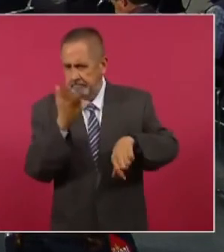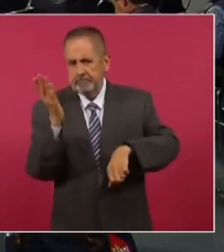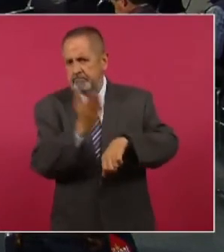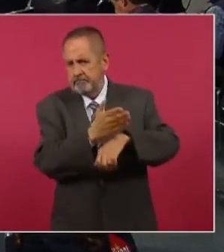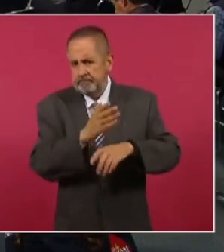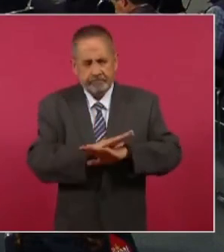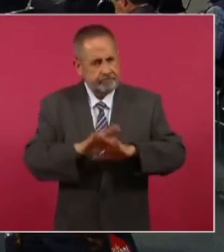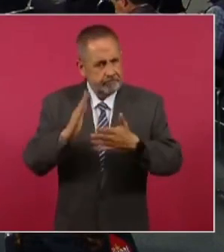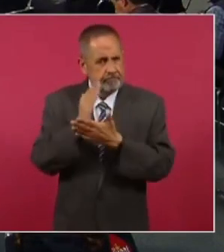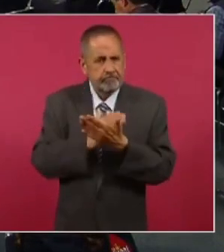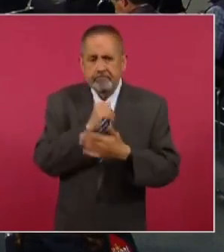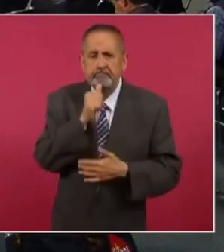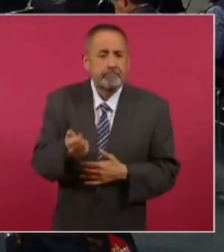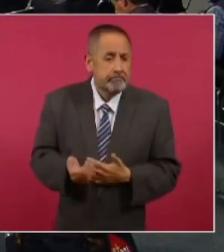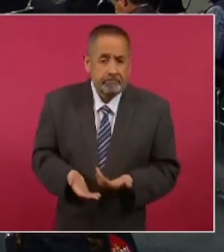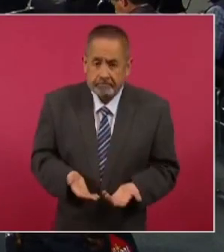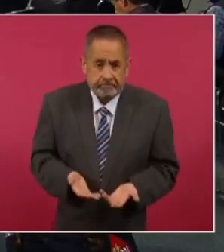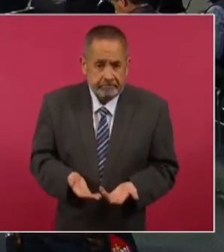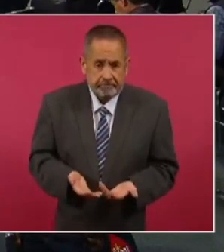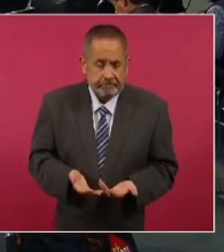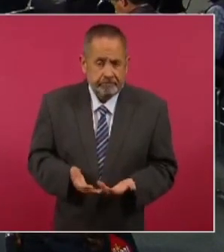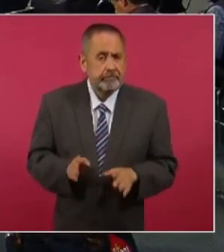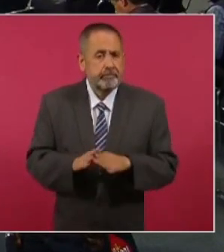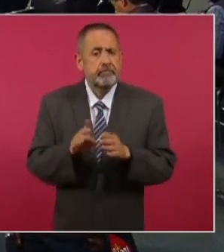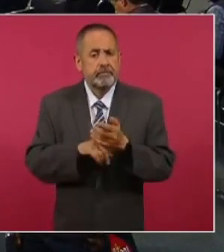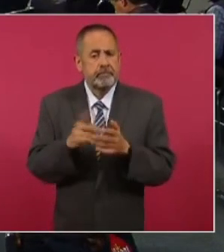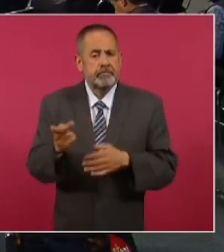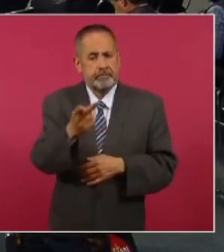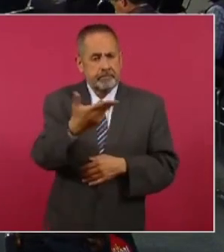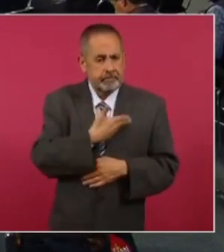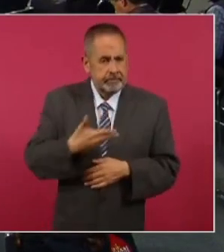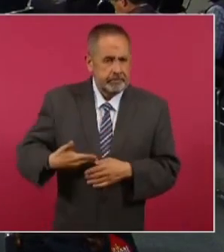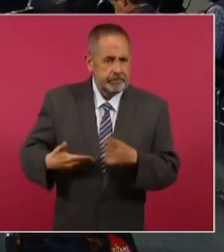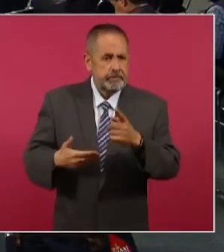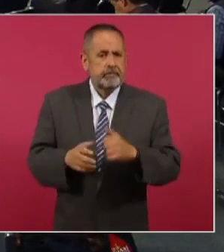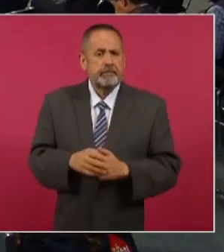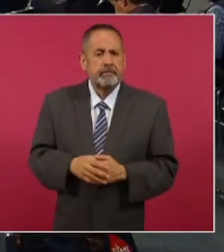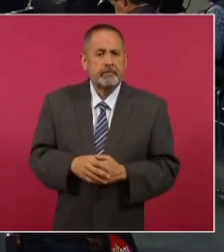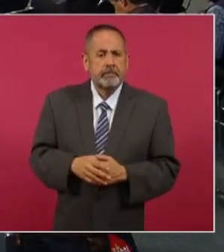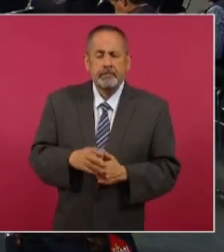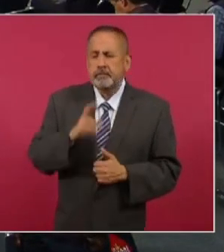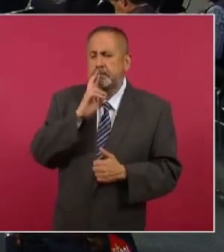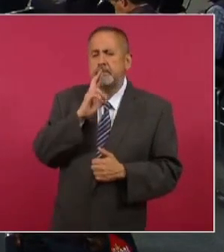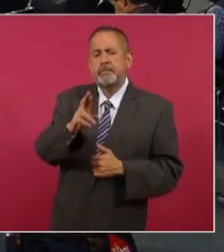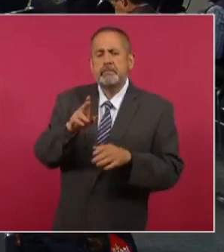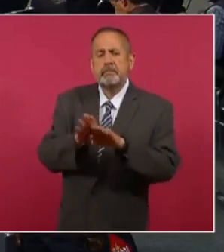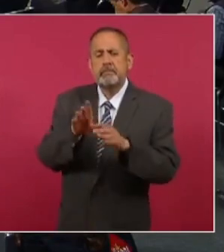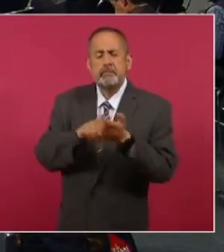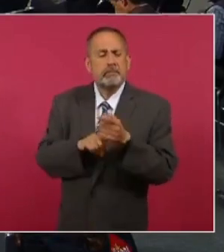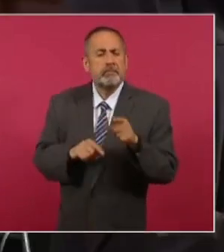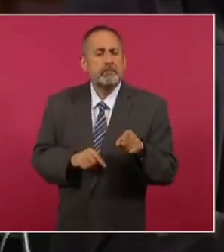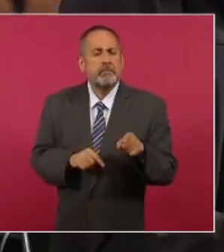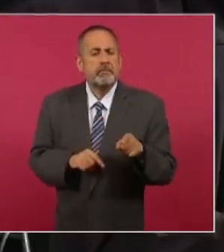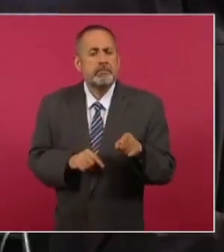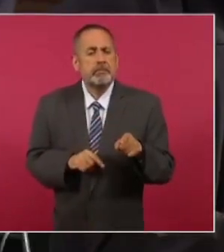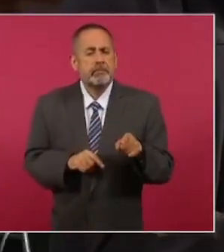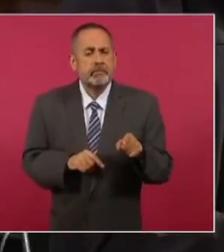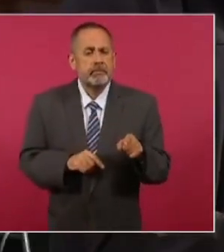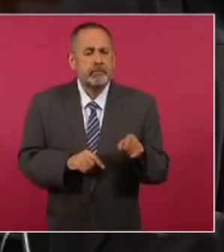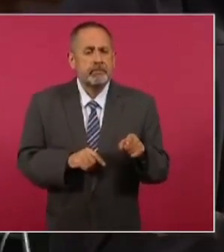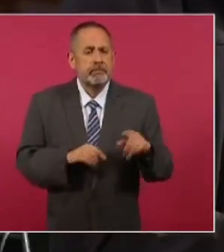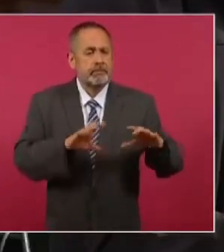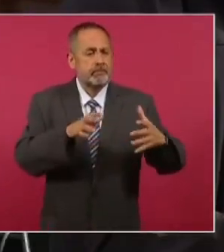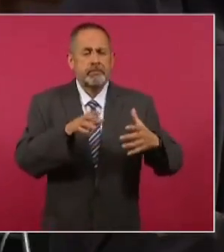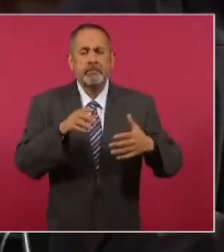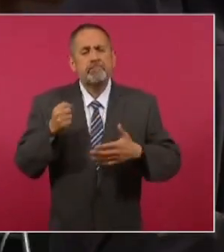detenerlos en ese sentido presente preguntarle qué responde usted a estas a estas a